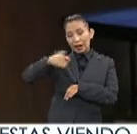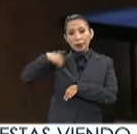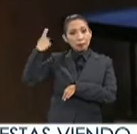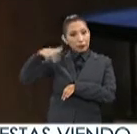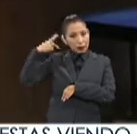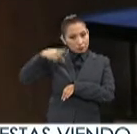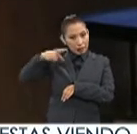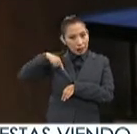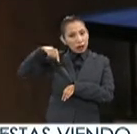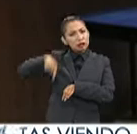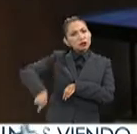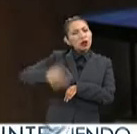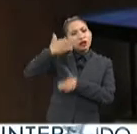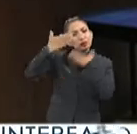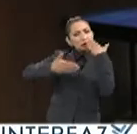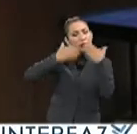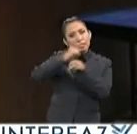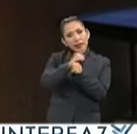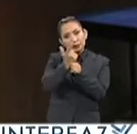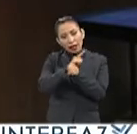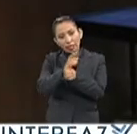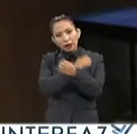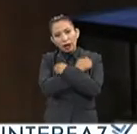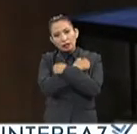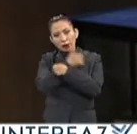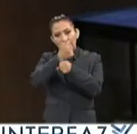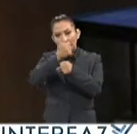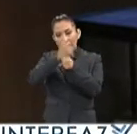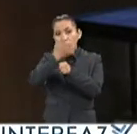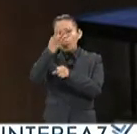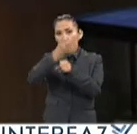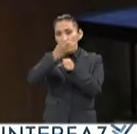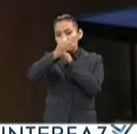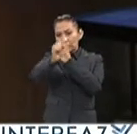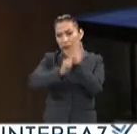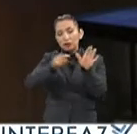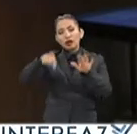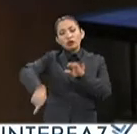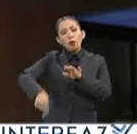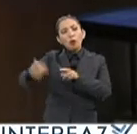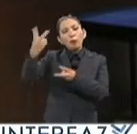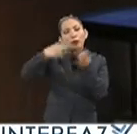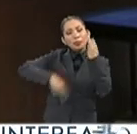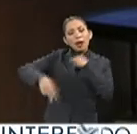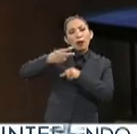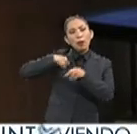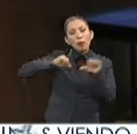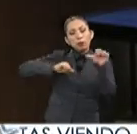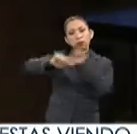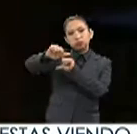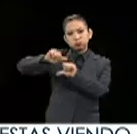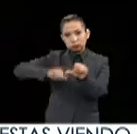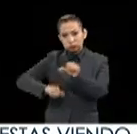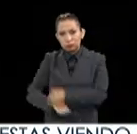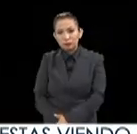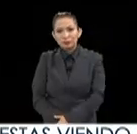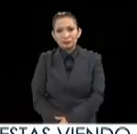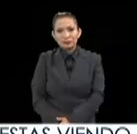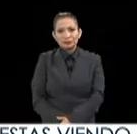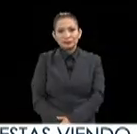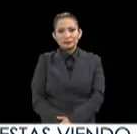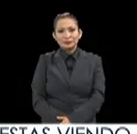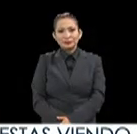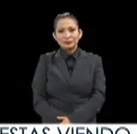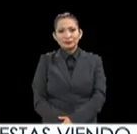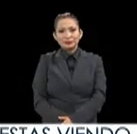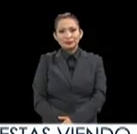Puebla. Estoy estudiando la licenciatura de educación primaria en cuarto semestre y me encuentro aquí por una movilidad.